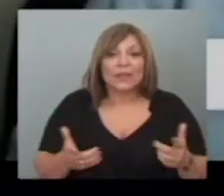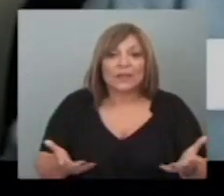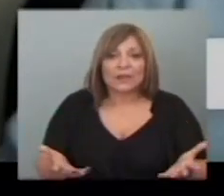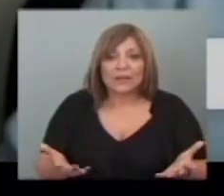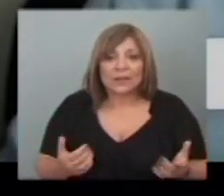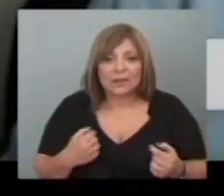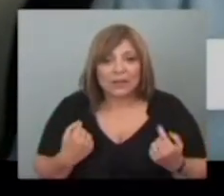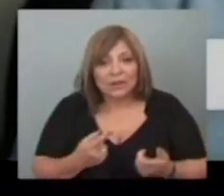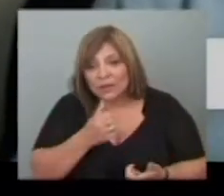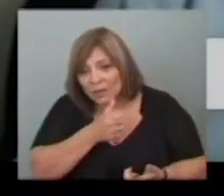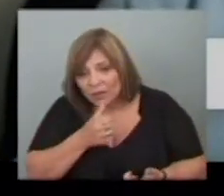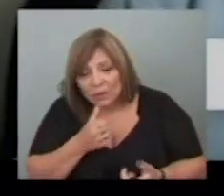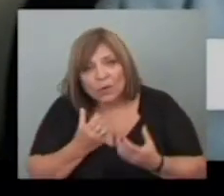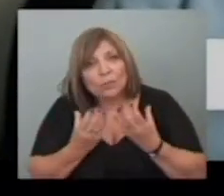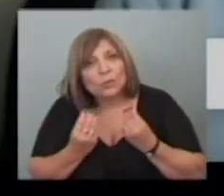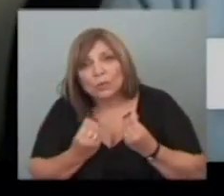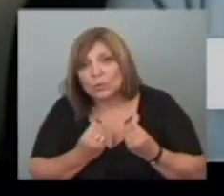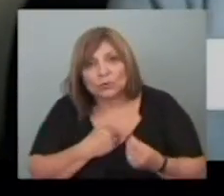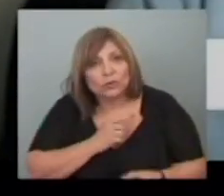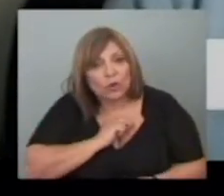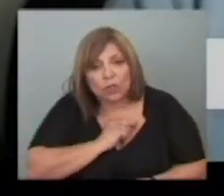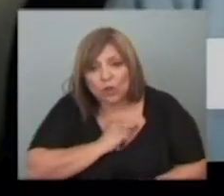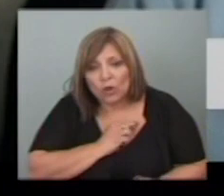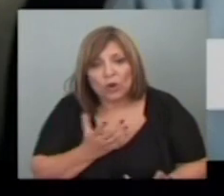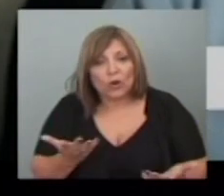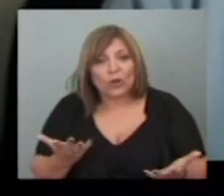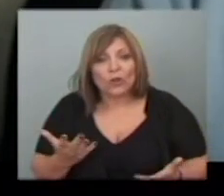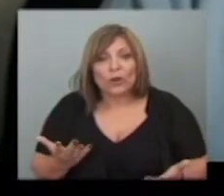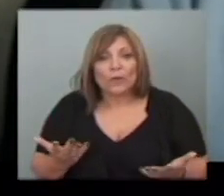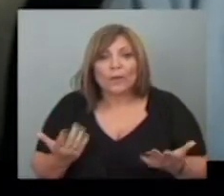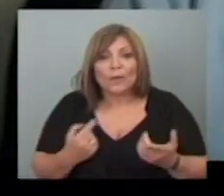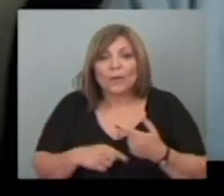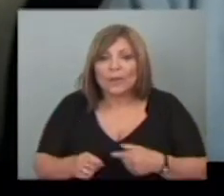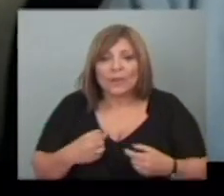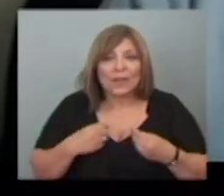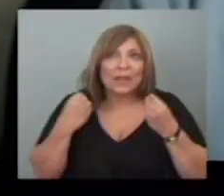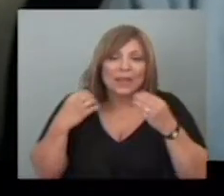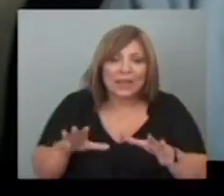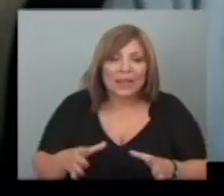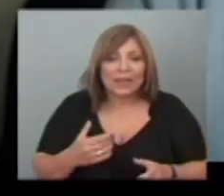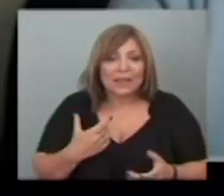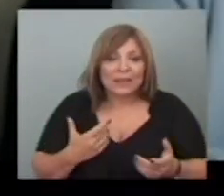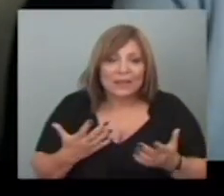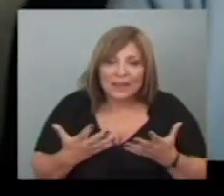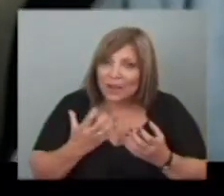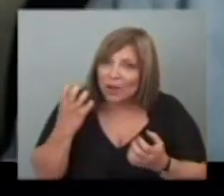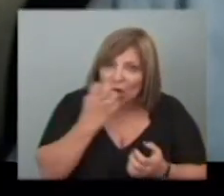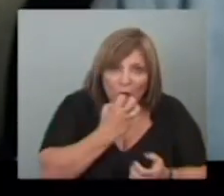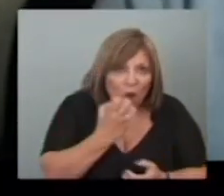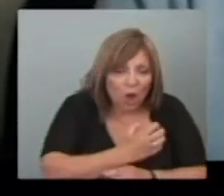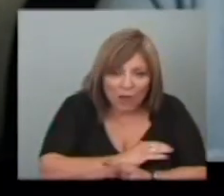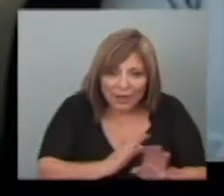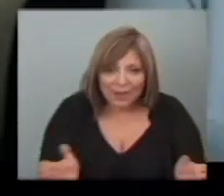tomamos la resolución con mucho dolor, porque dejar los hijos es duro. Dejar la nieta es horrible.